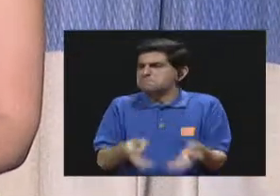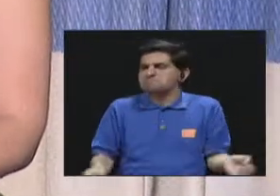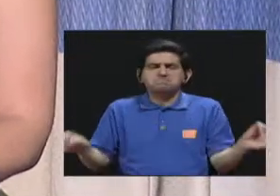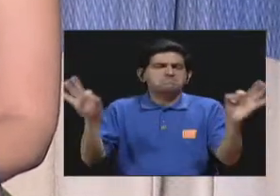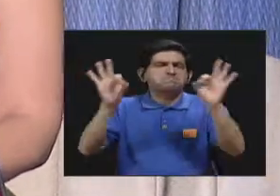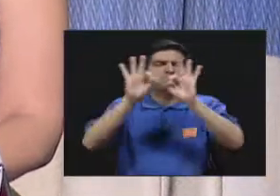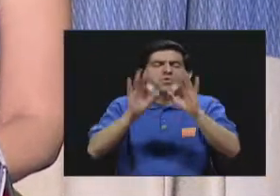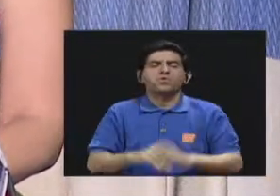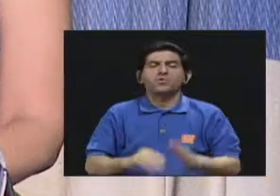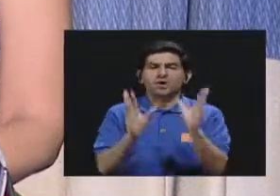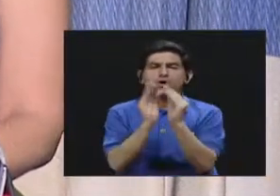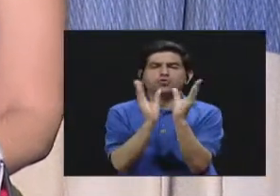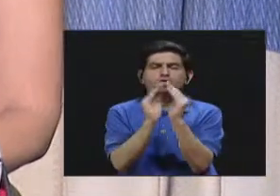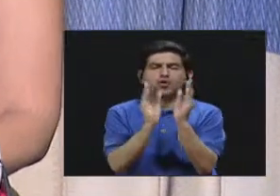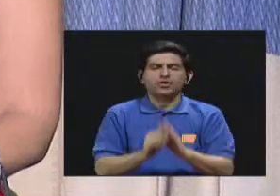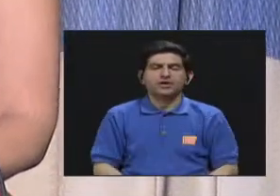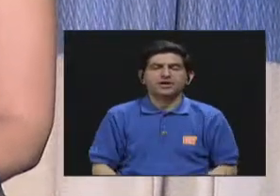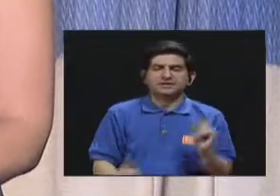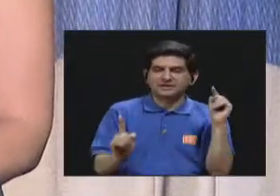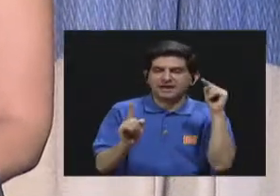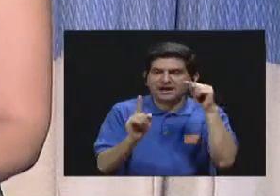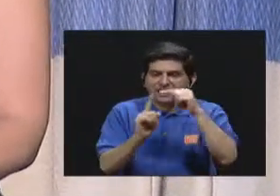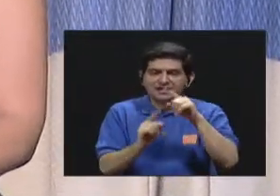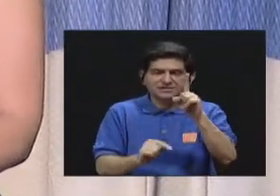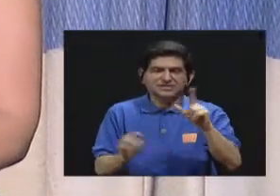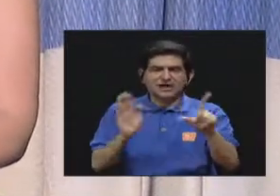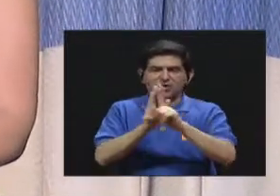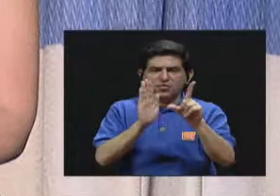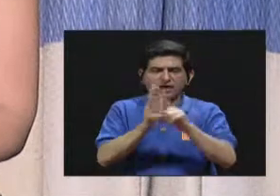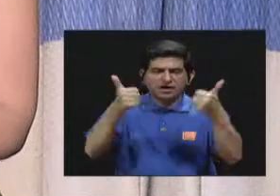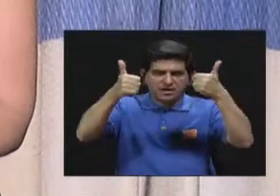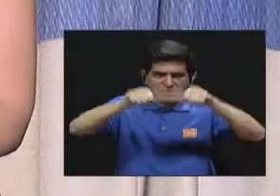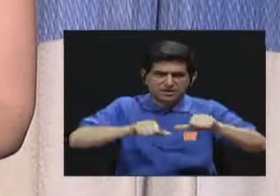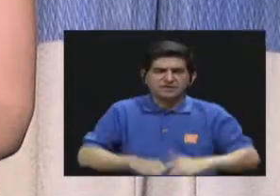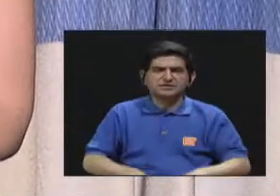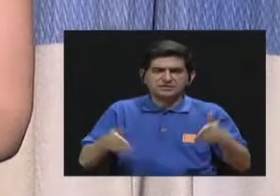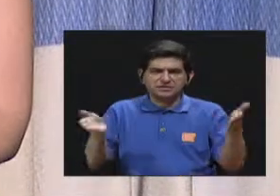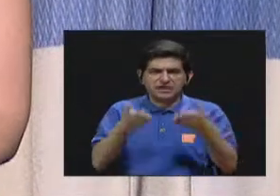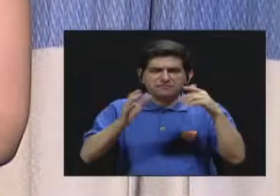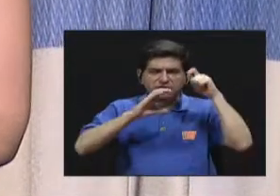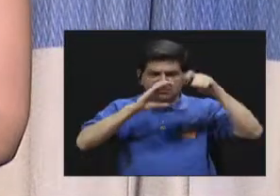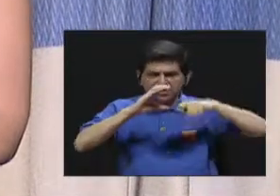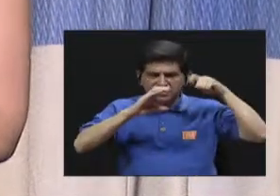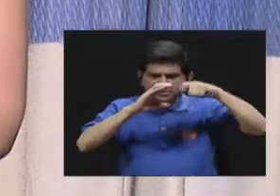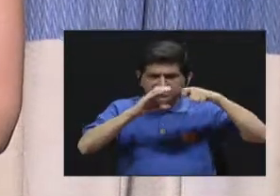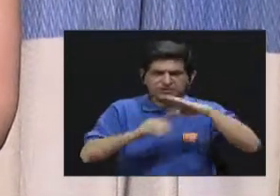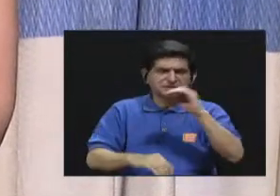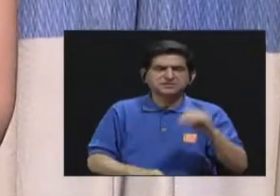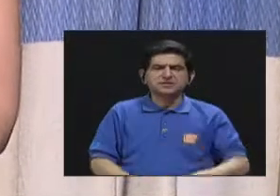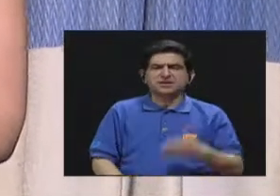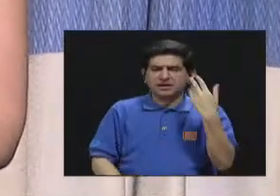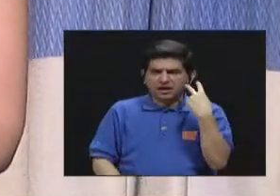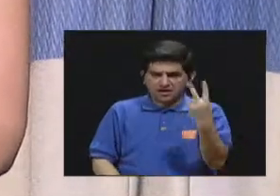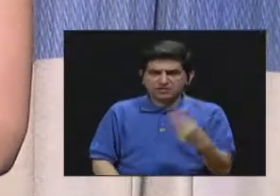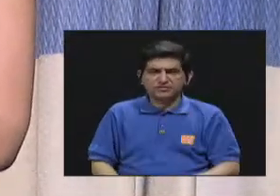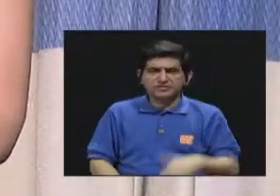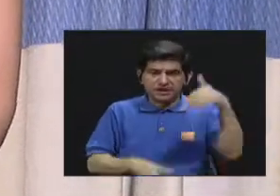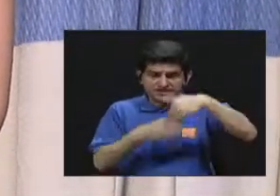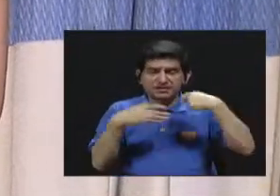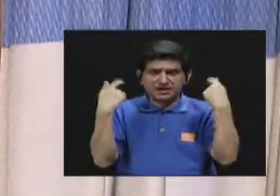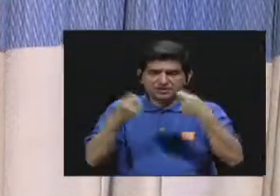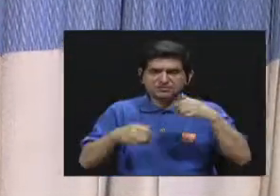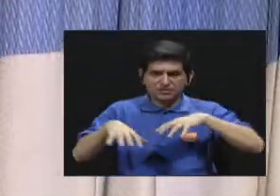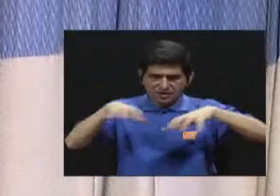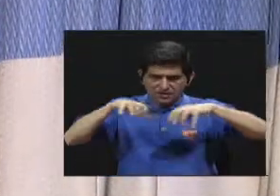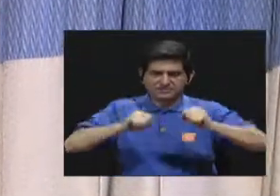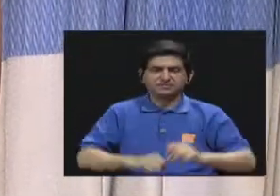suma importancia el Congreso hacia una ley concertada de fomento cinematográfico y audiovisual, realizado en el marco